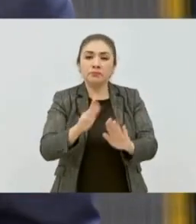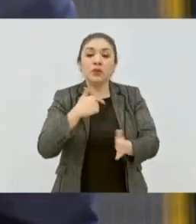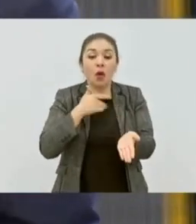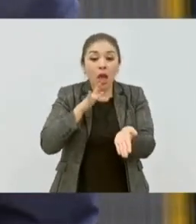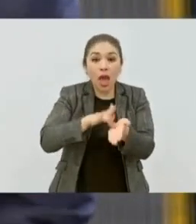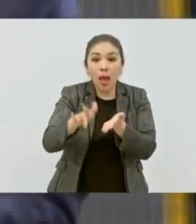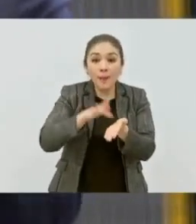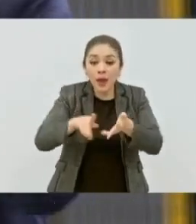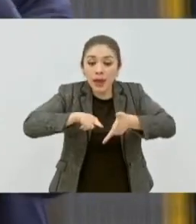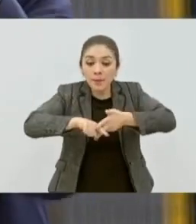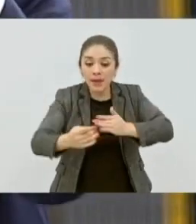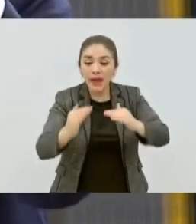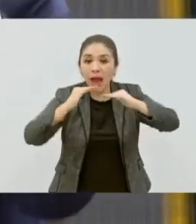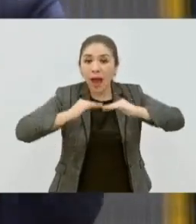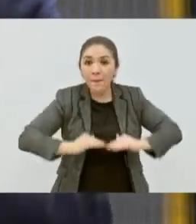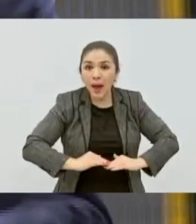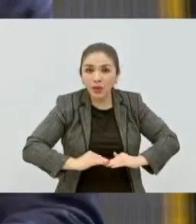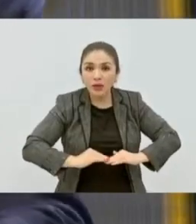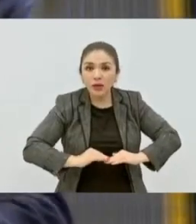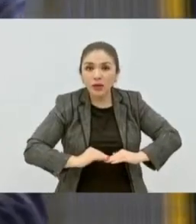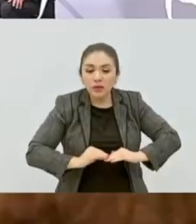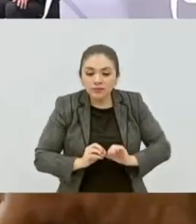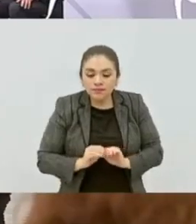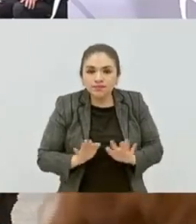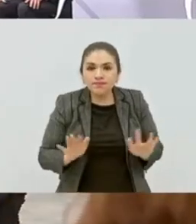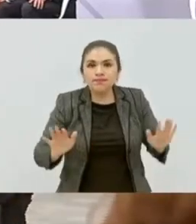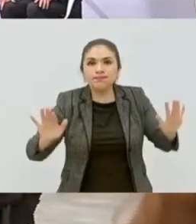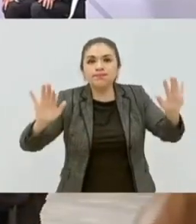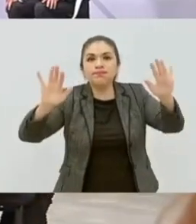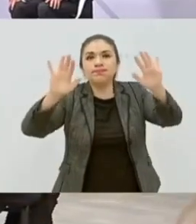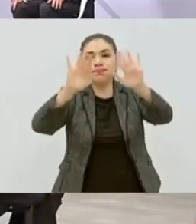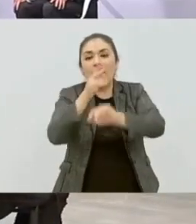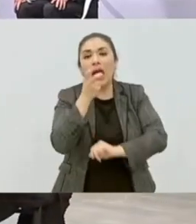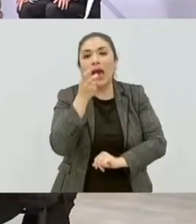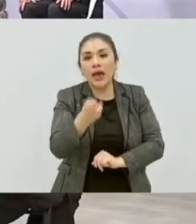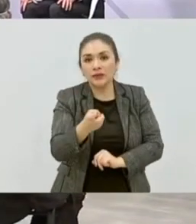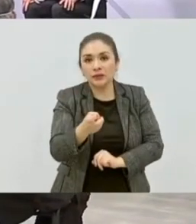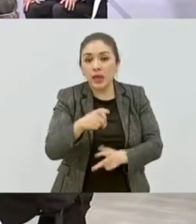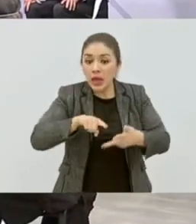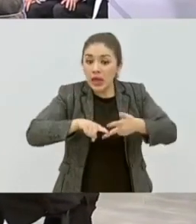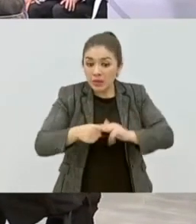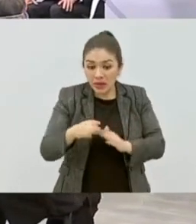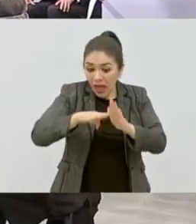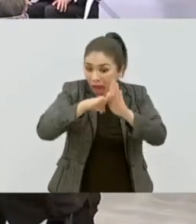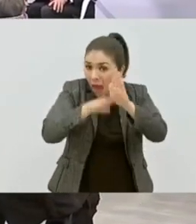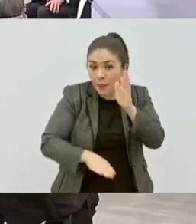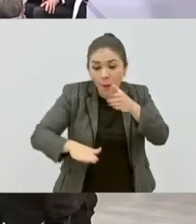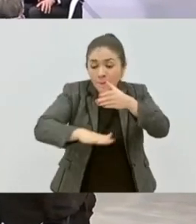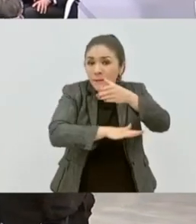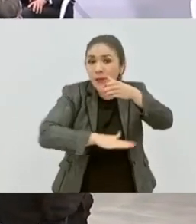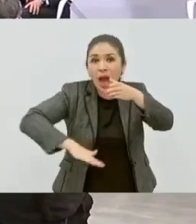apoyar de abajo hacia arriba, de la base de la pirámide